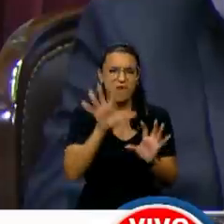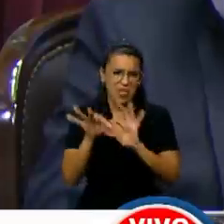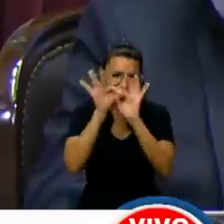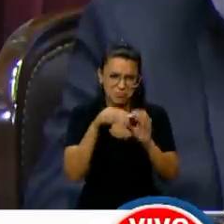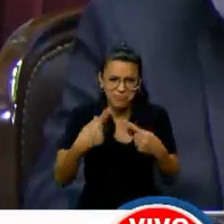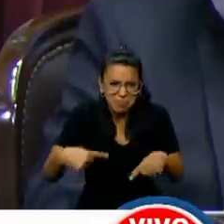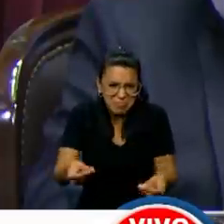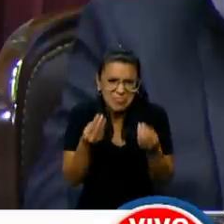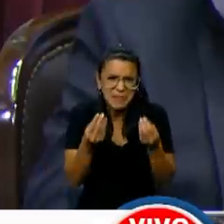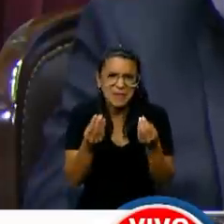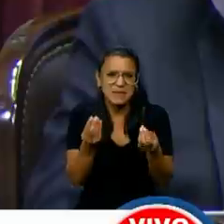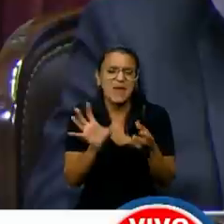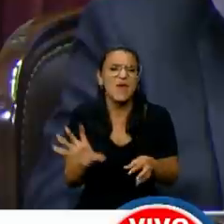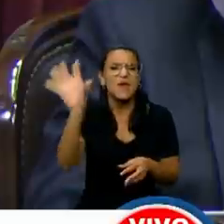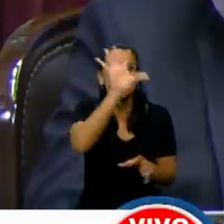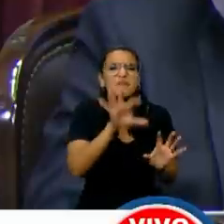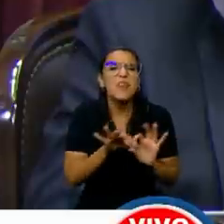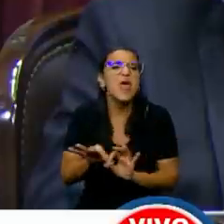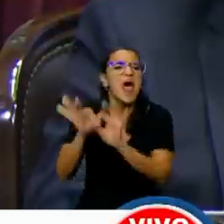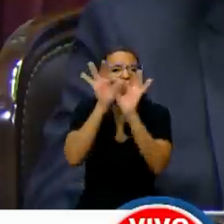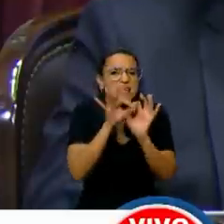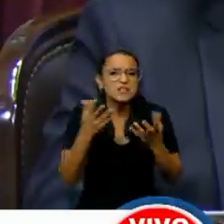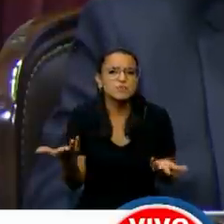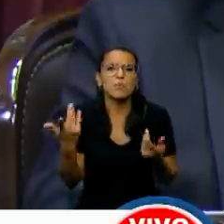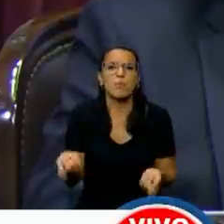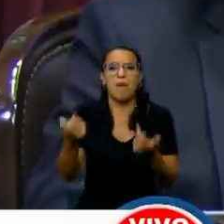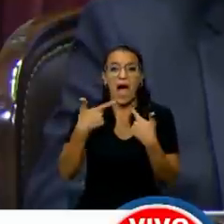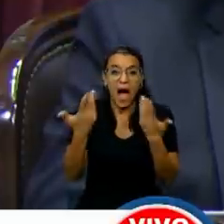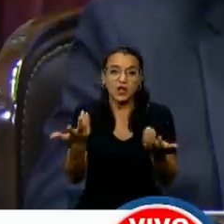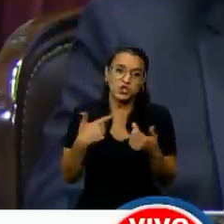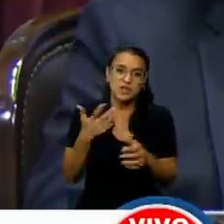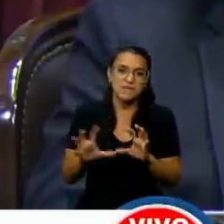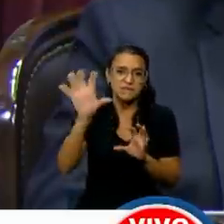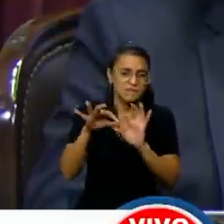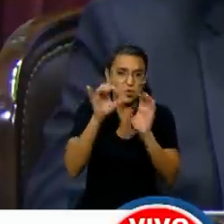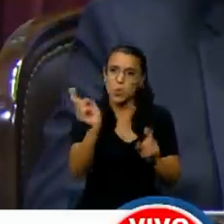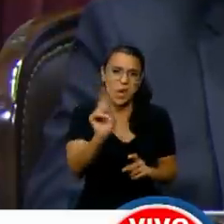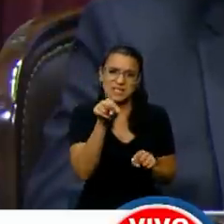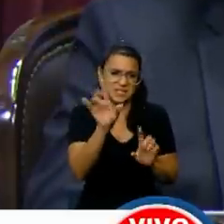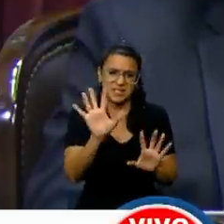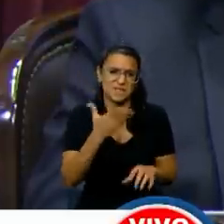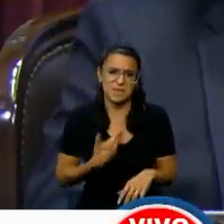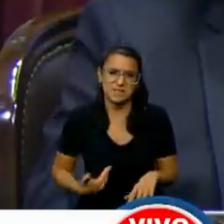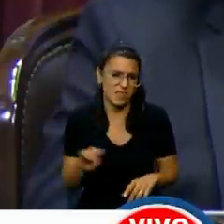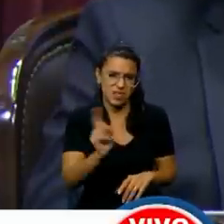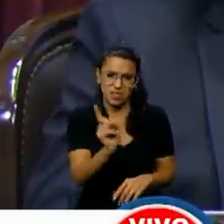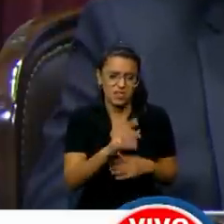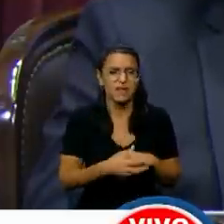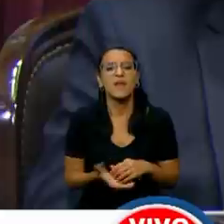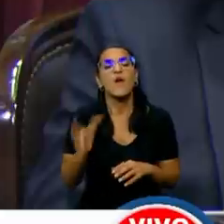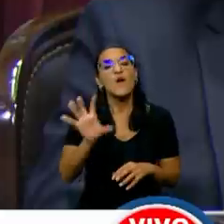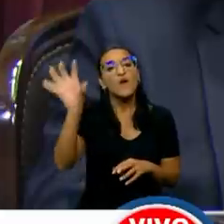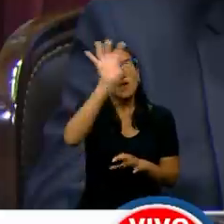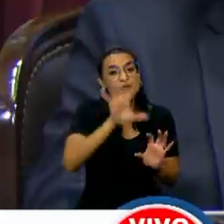habla el federalismo de que me da entonces si fueran el peronismo no es eso señor presidente el